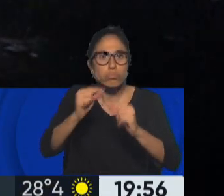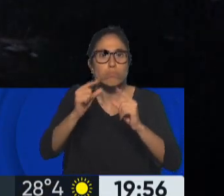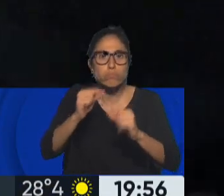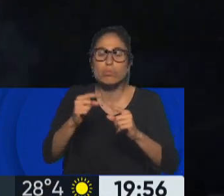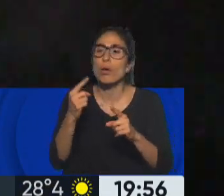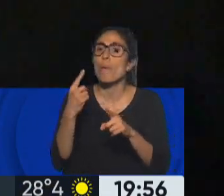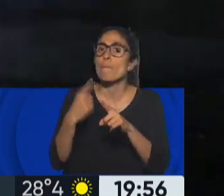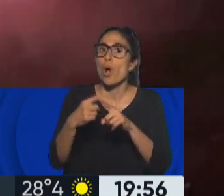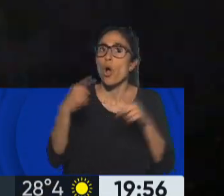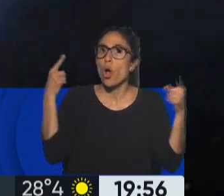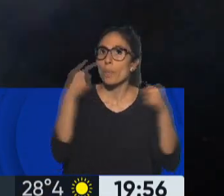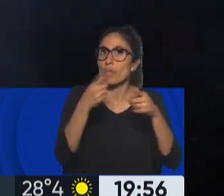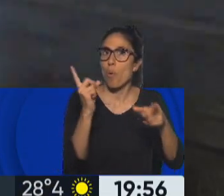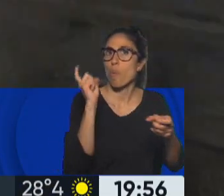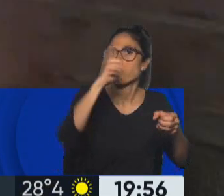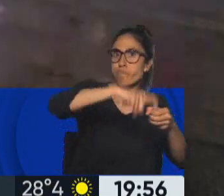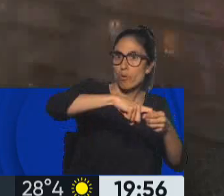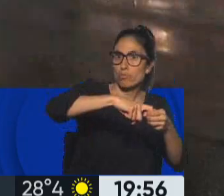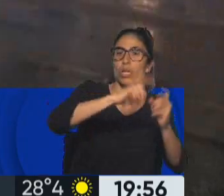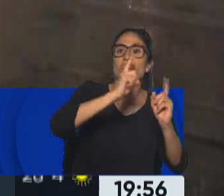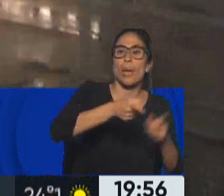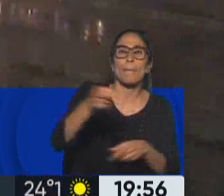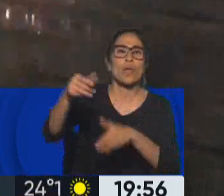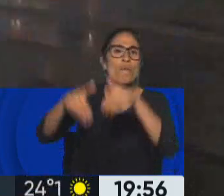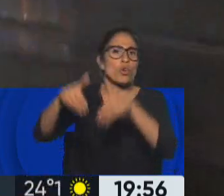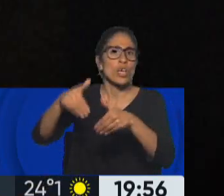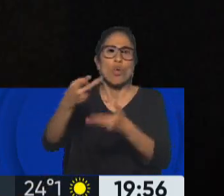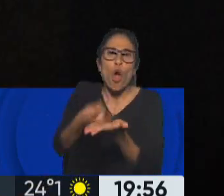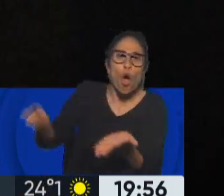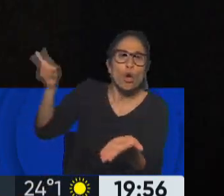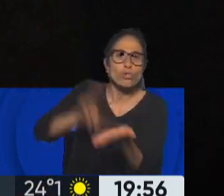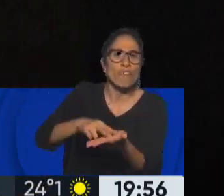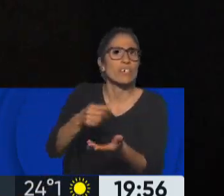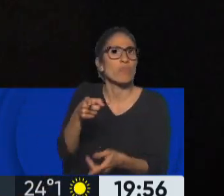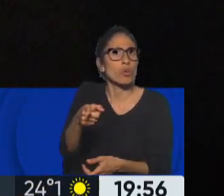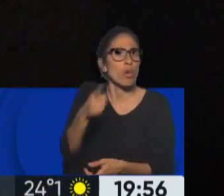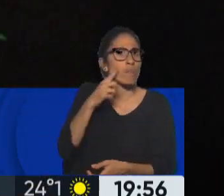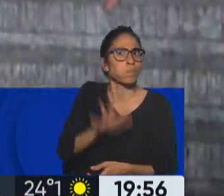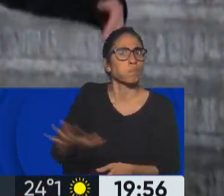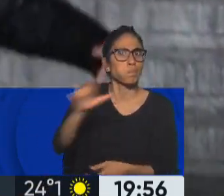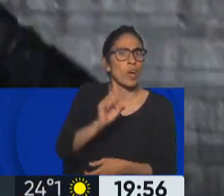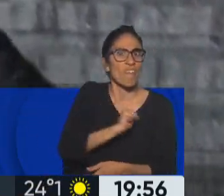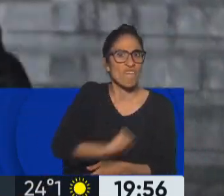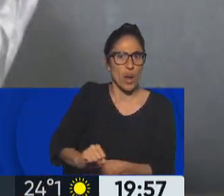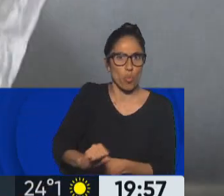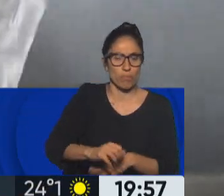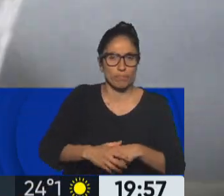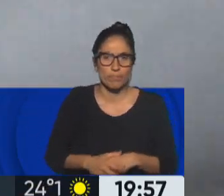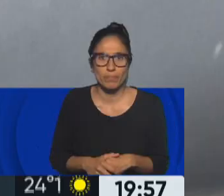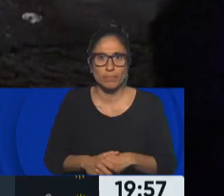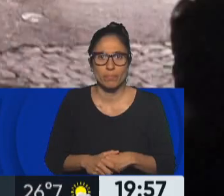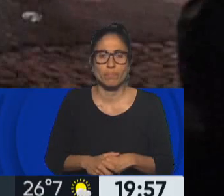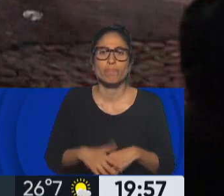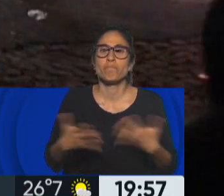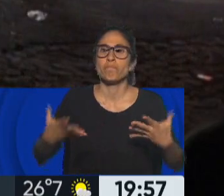nuevas elecciones tras las denuncias de fraude. La creciente polarización enfrenta así a Georgia a un